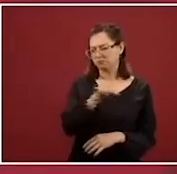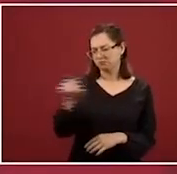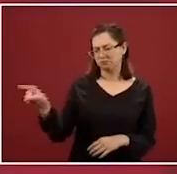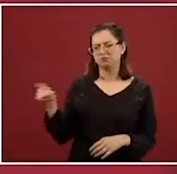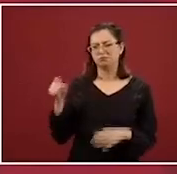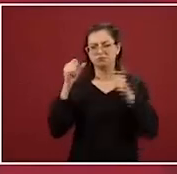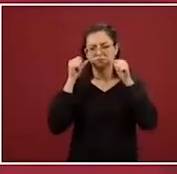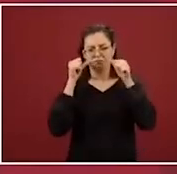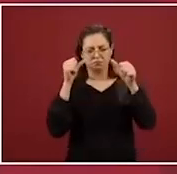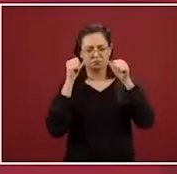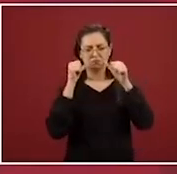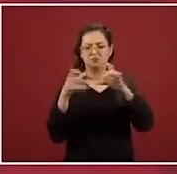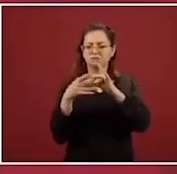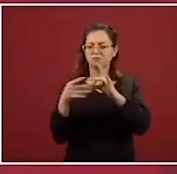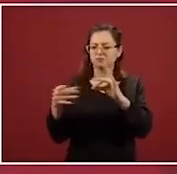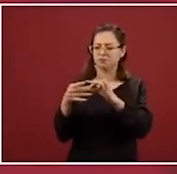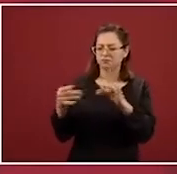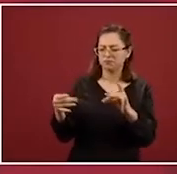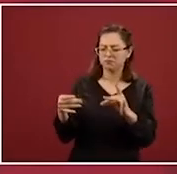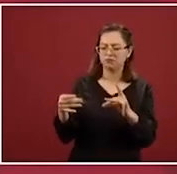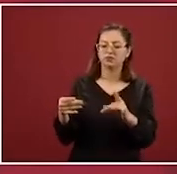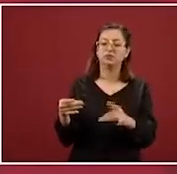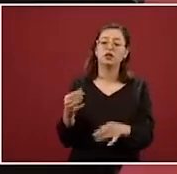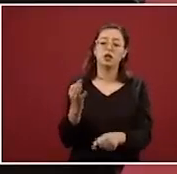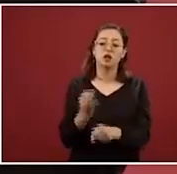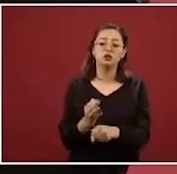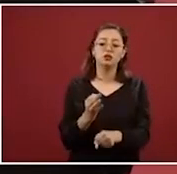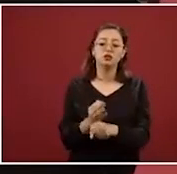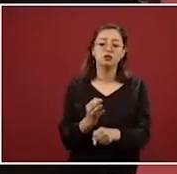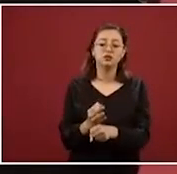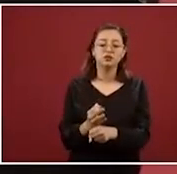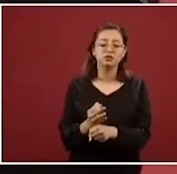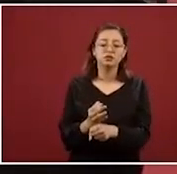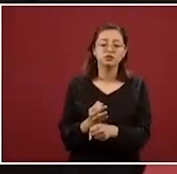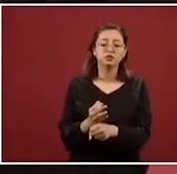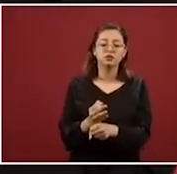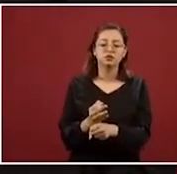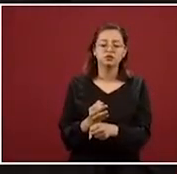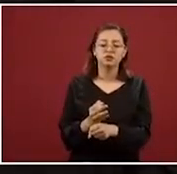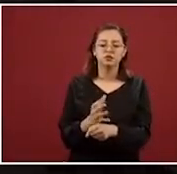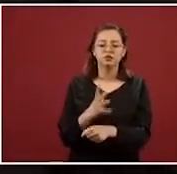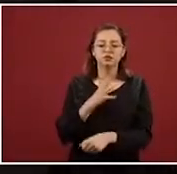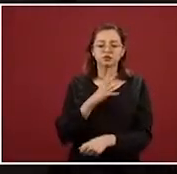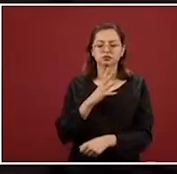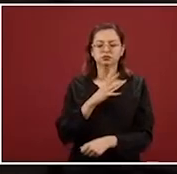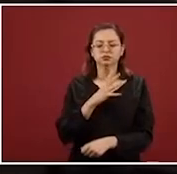escuchando. En este caso hay dos